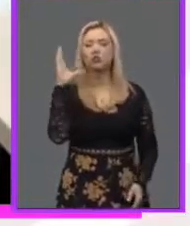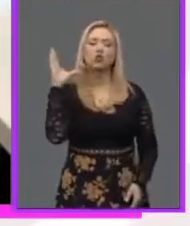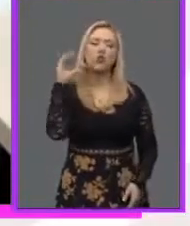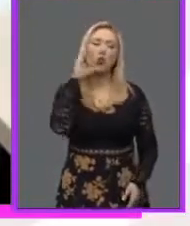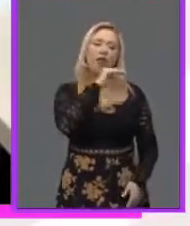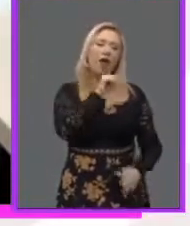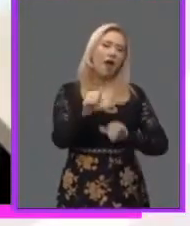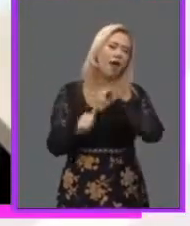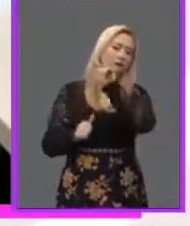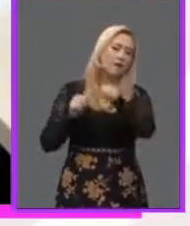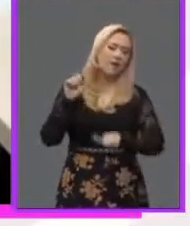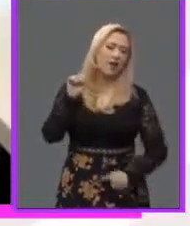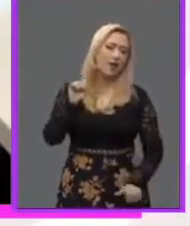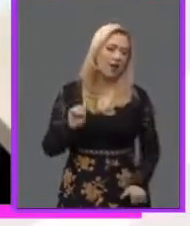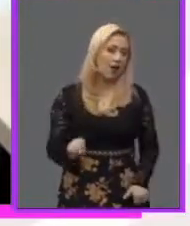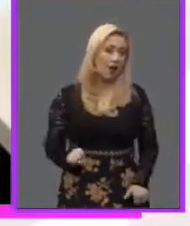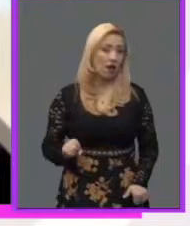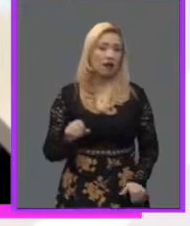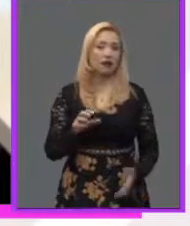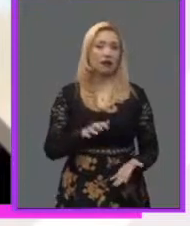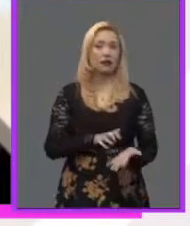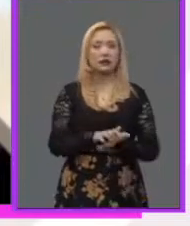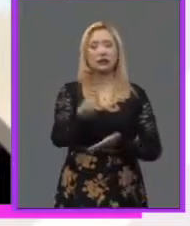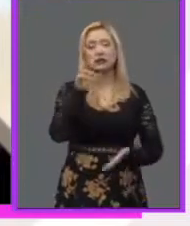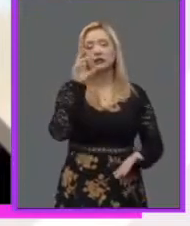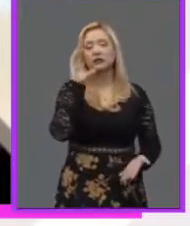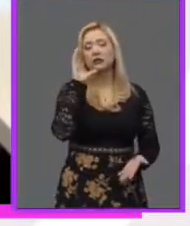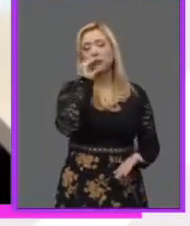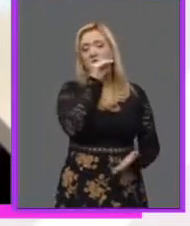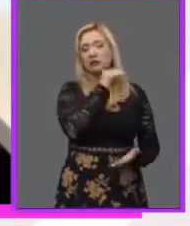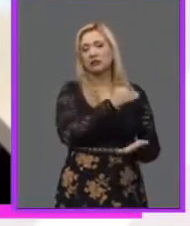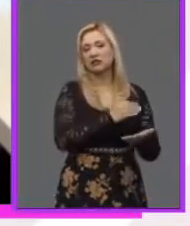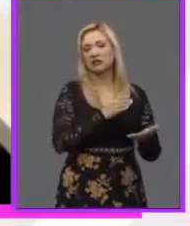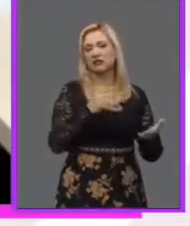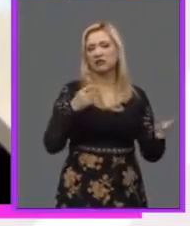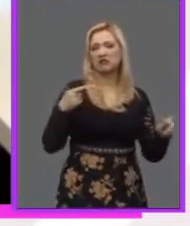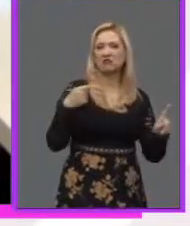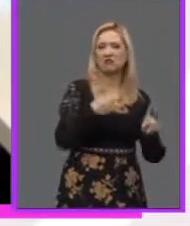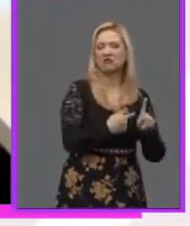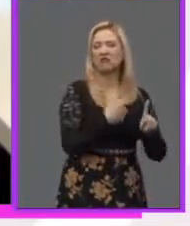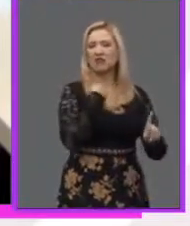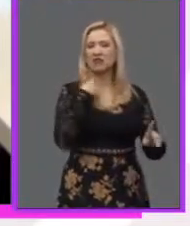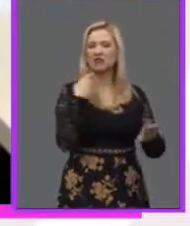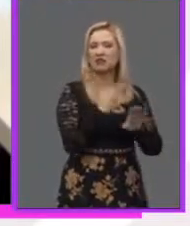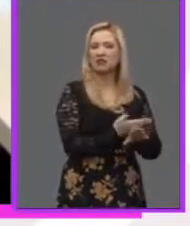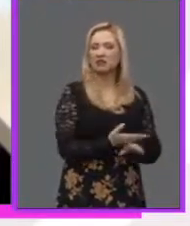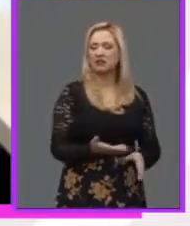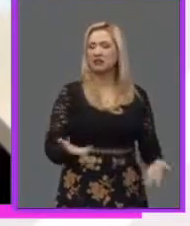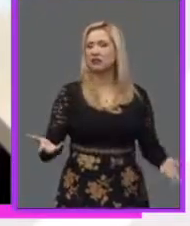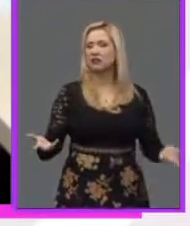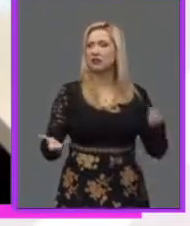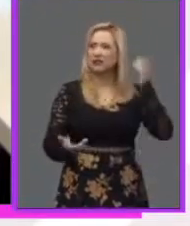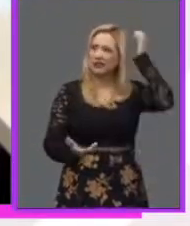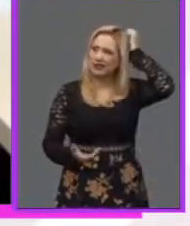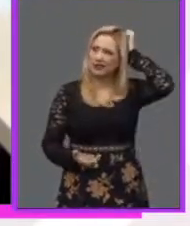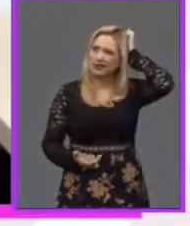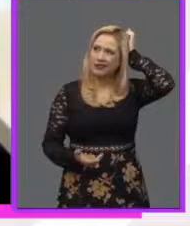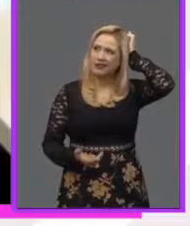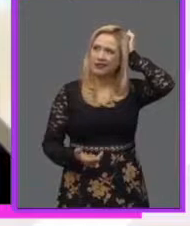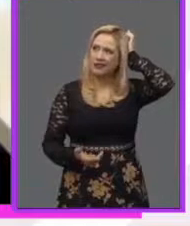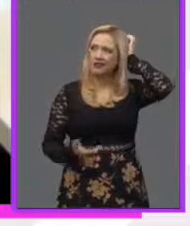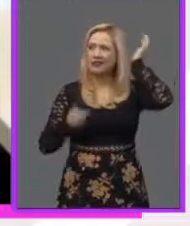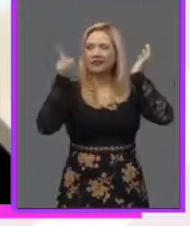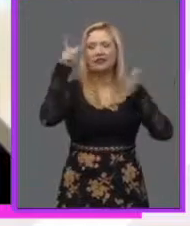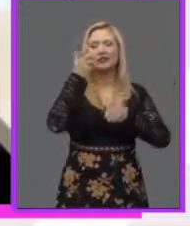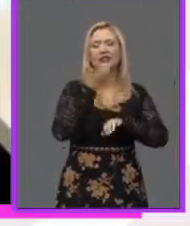Sudáfrica, prácticas que incluso, bueno, por ejemplo, como también en Estados Unidos el famoso redlining, que era esta división de